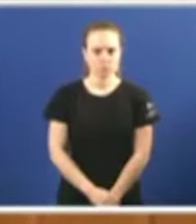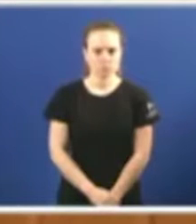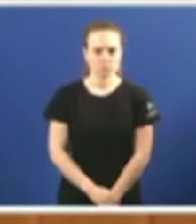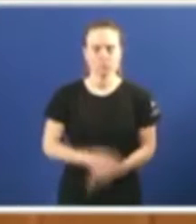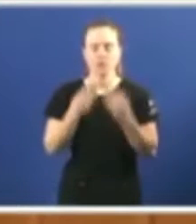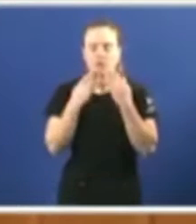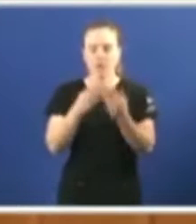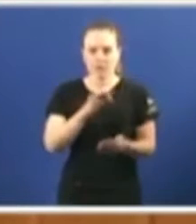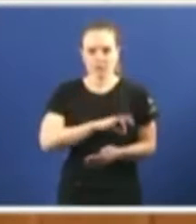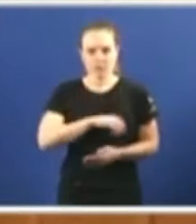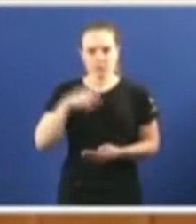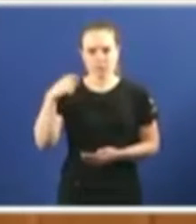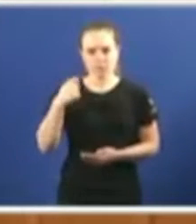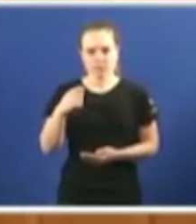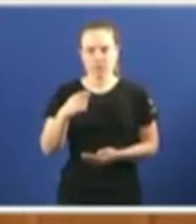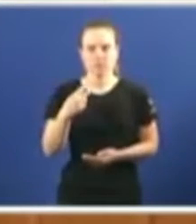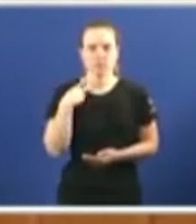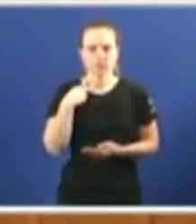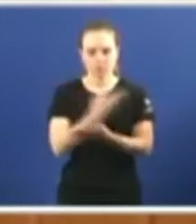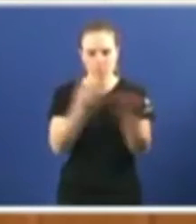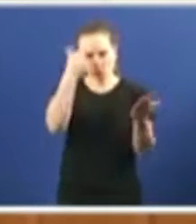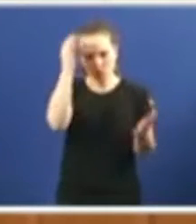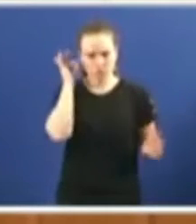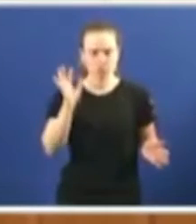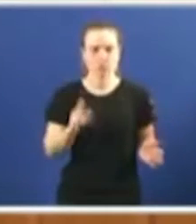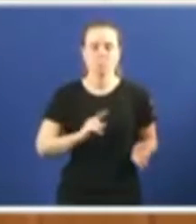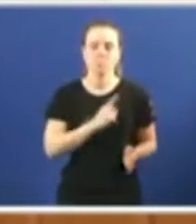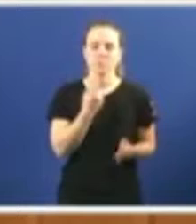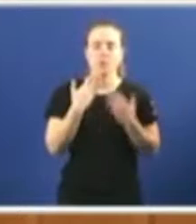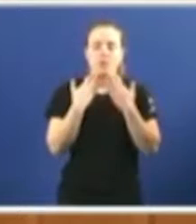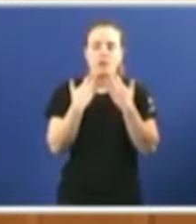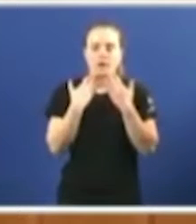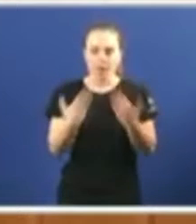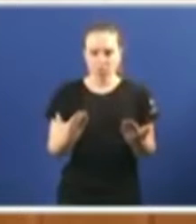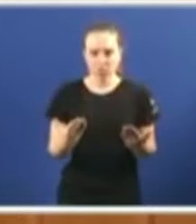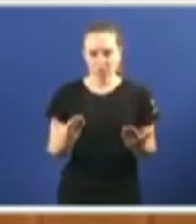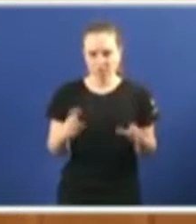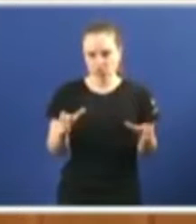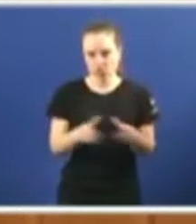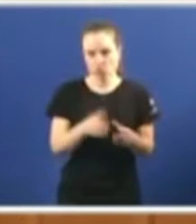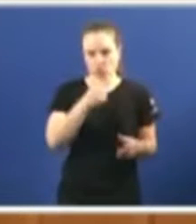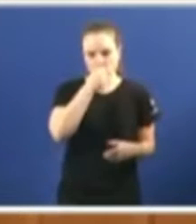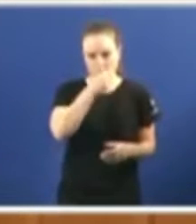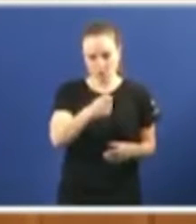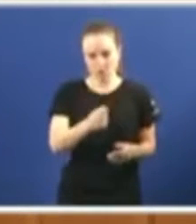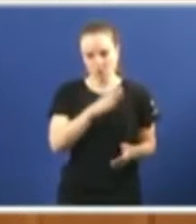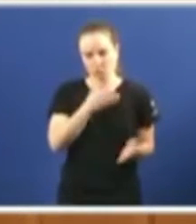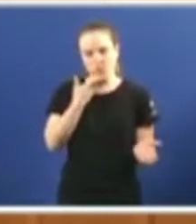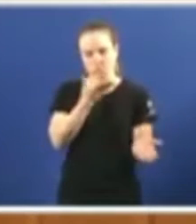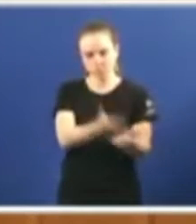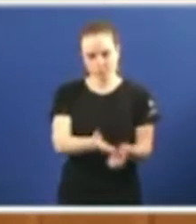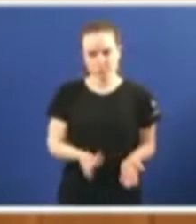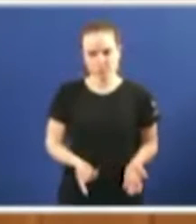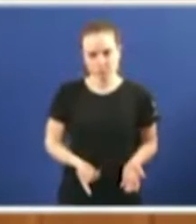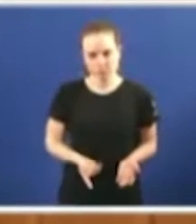Muchas gracias, señor presidente, señores deputados e deputadas. En primeiro lugar, quero agradecer ao Grupo Socialista esta iniciativa. É